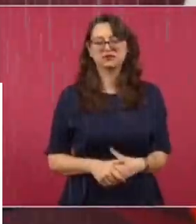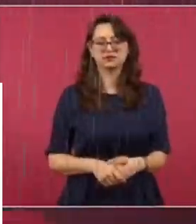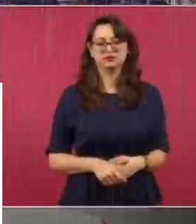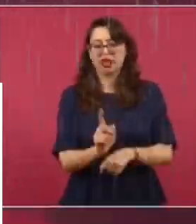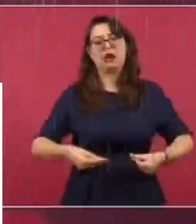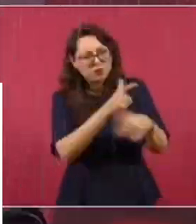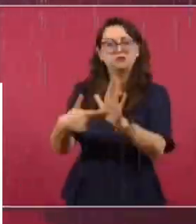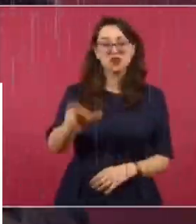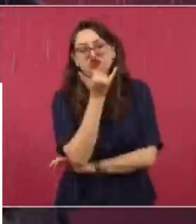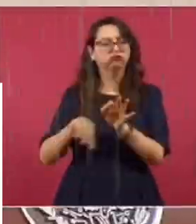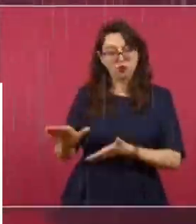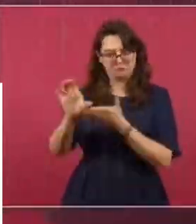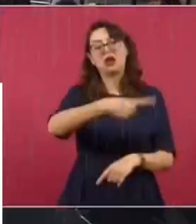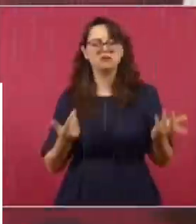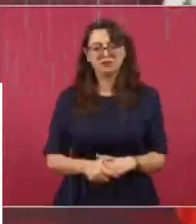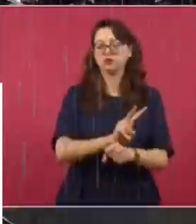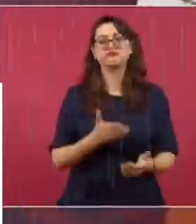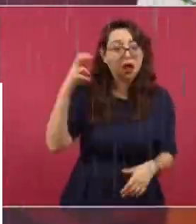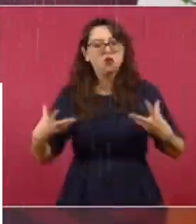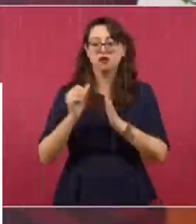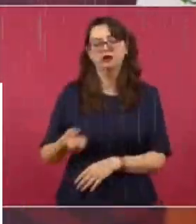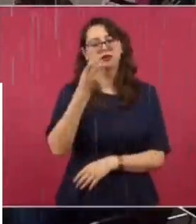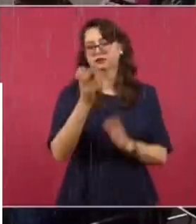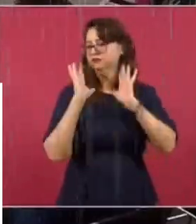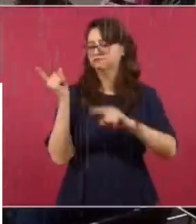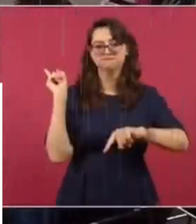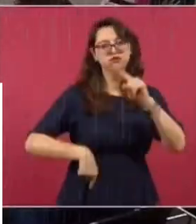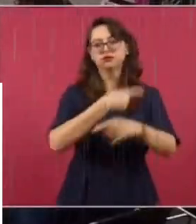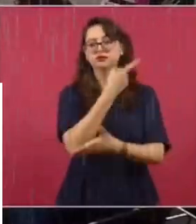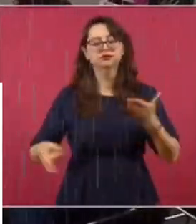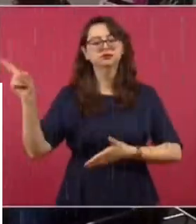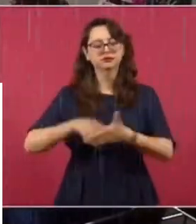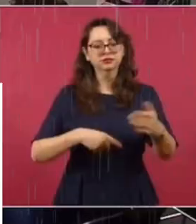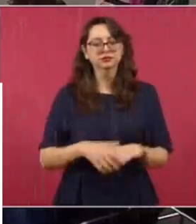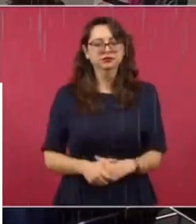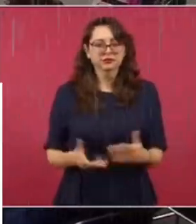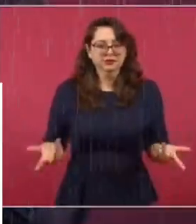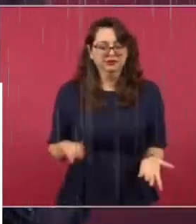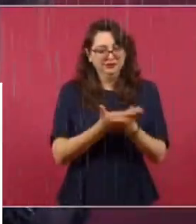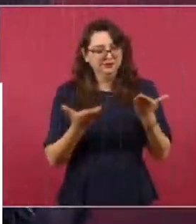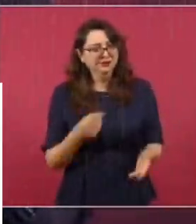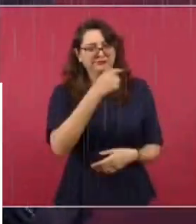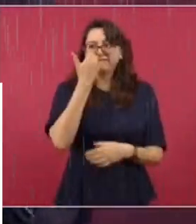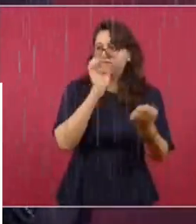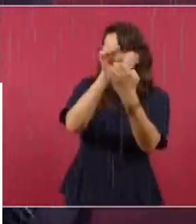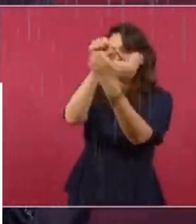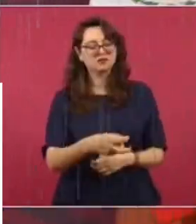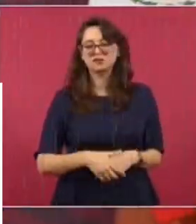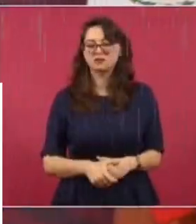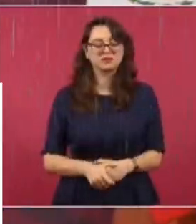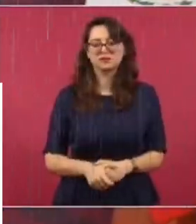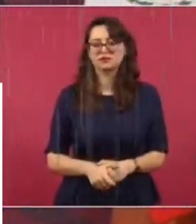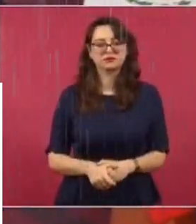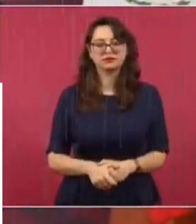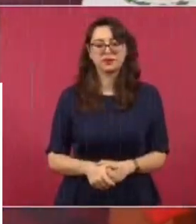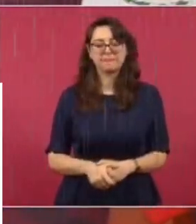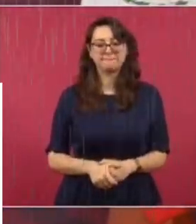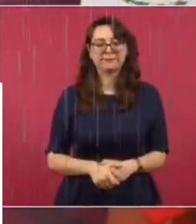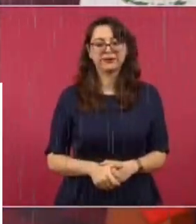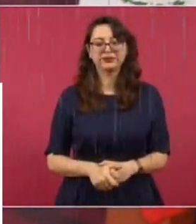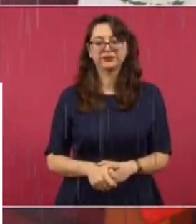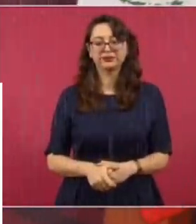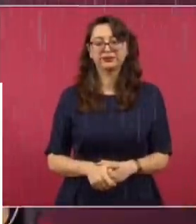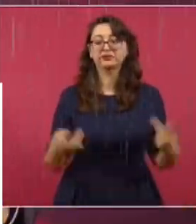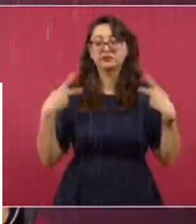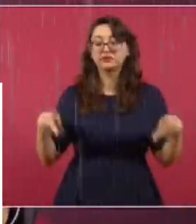México. Una eternidad más tarde. Entonces, que no engañen a la gente, que no